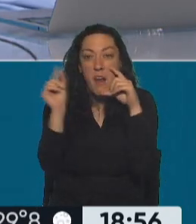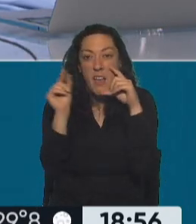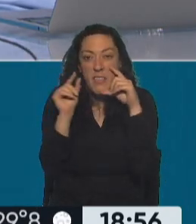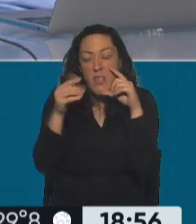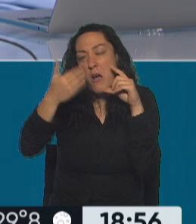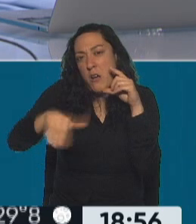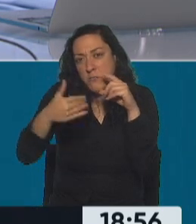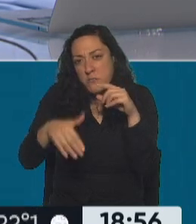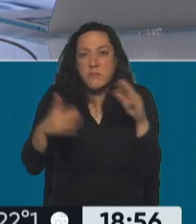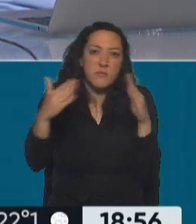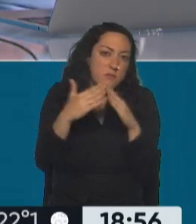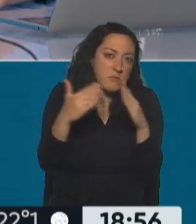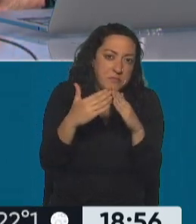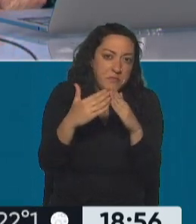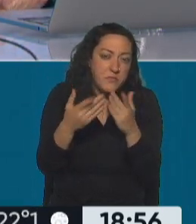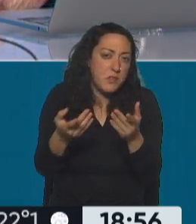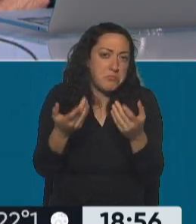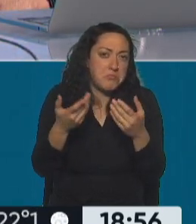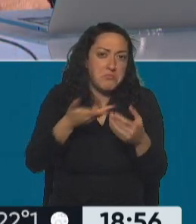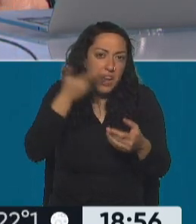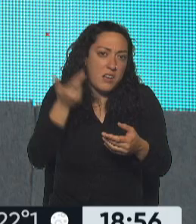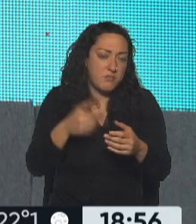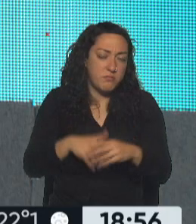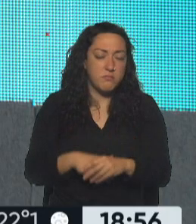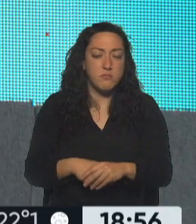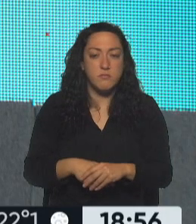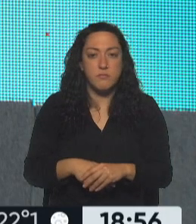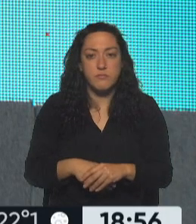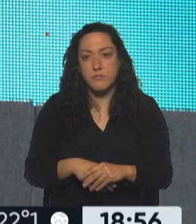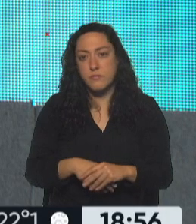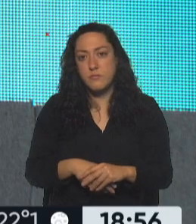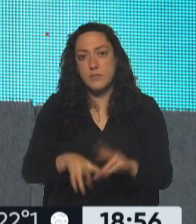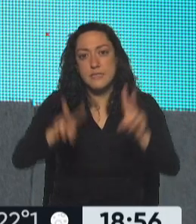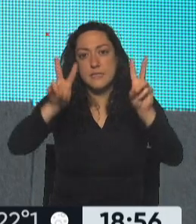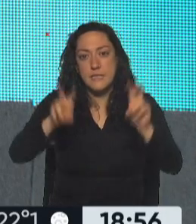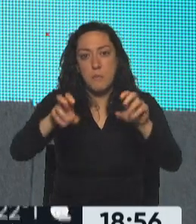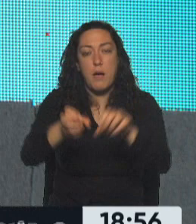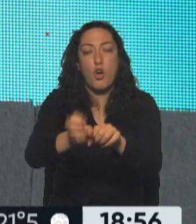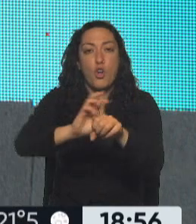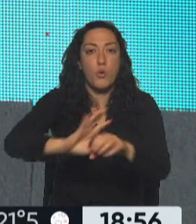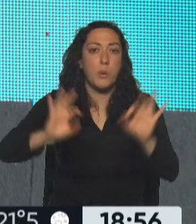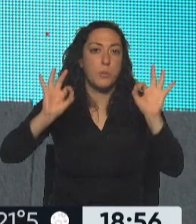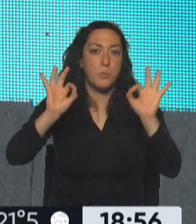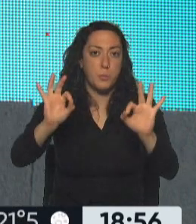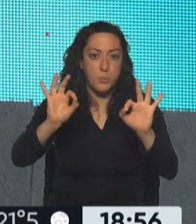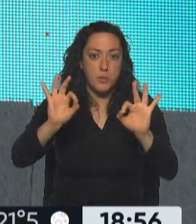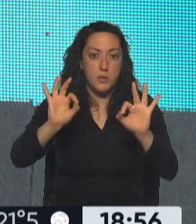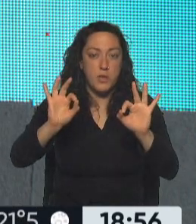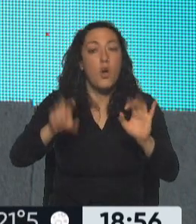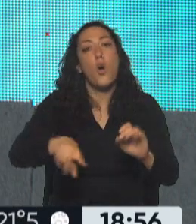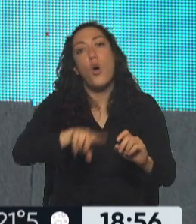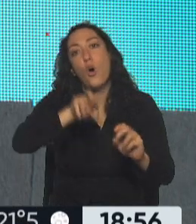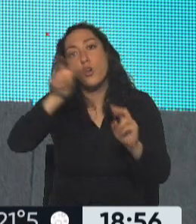sale a la calle y vuelve a su casa, anda normalmente. Bien, doctor, aquí cerramos el tema del coronavirus, pero tenemos que hablar también, aunque sea